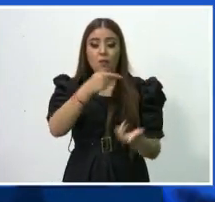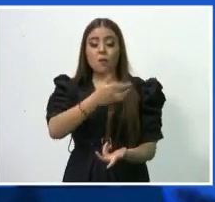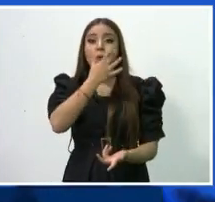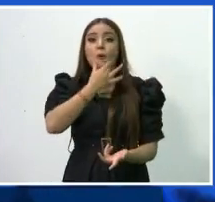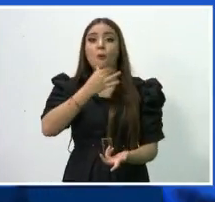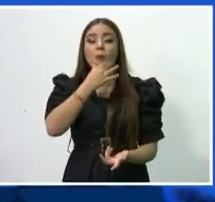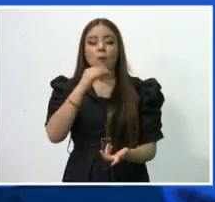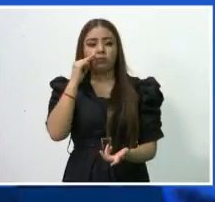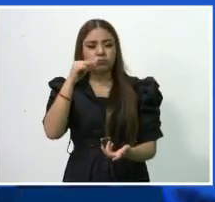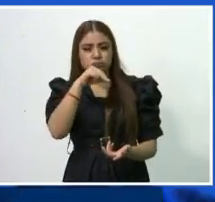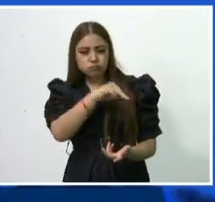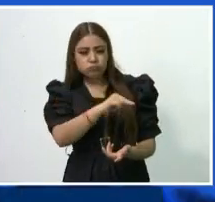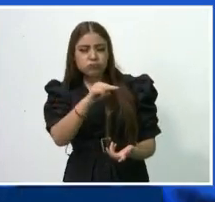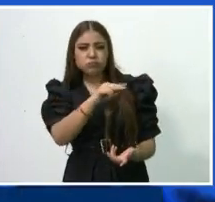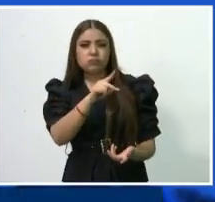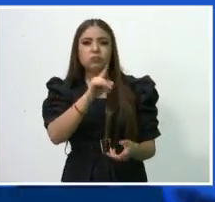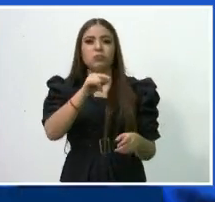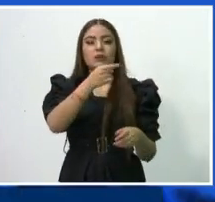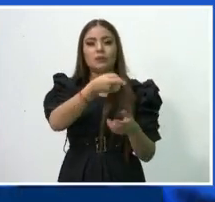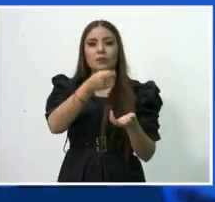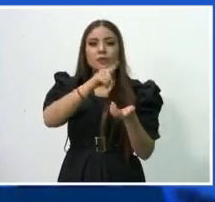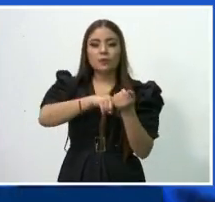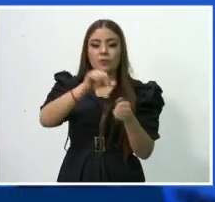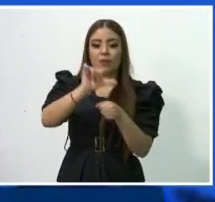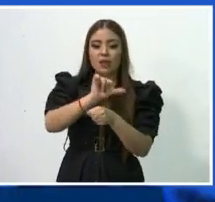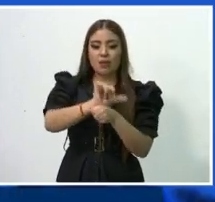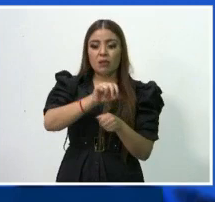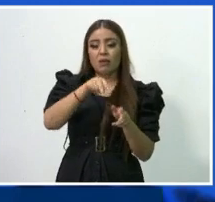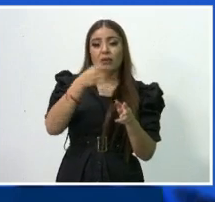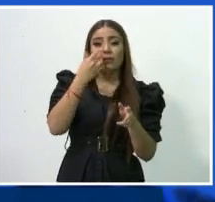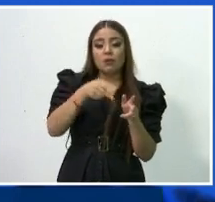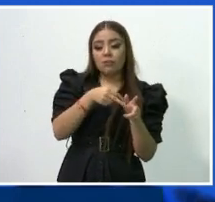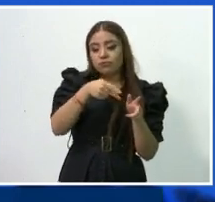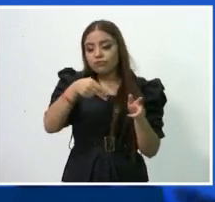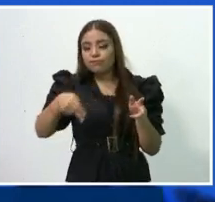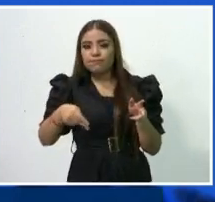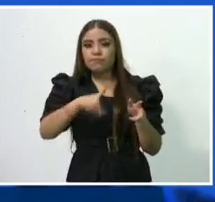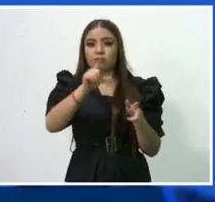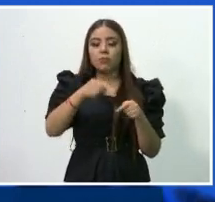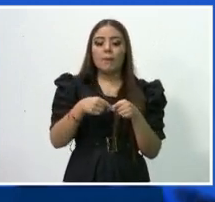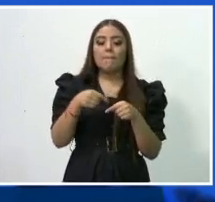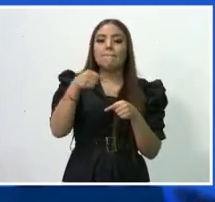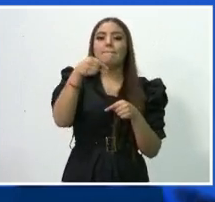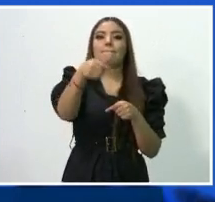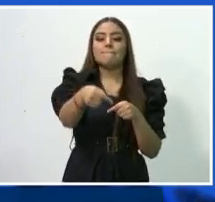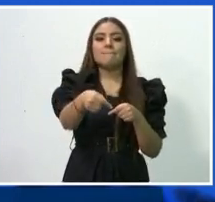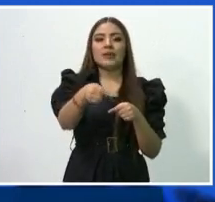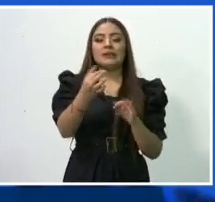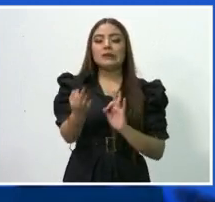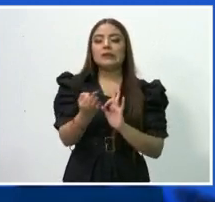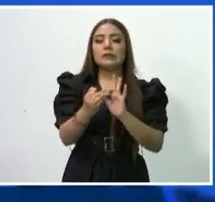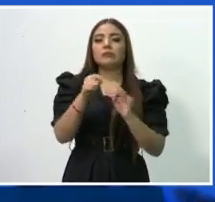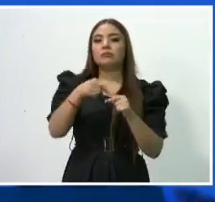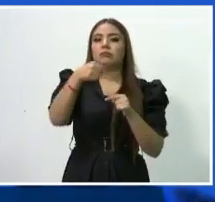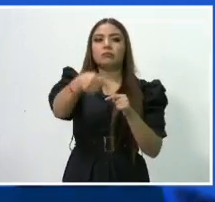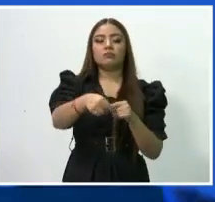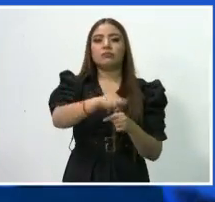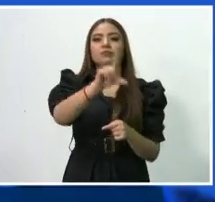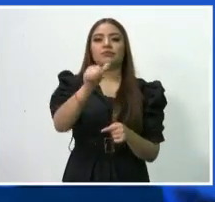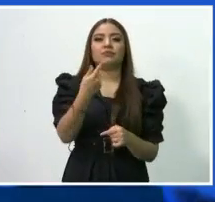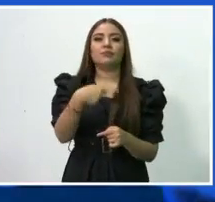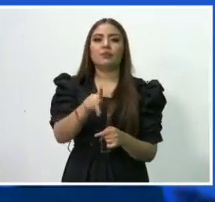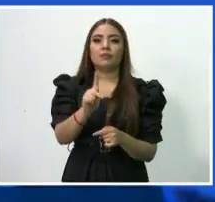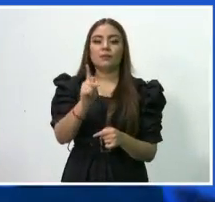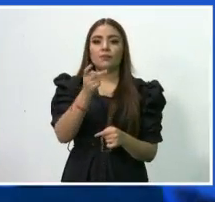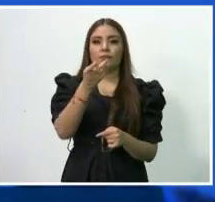vehículo Pues trata de salir y de alguna forma queda metros delante de lo que es la unidad sin embargo pues las imágenes